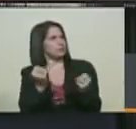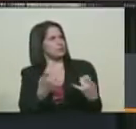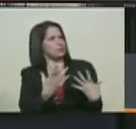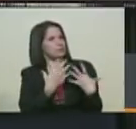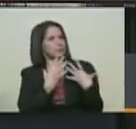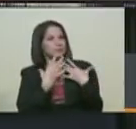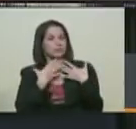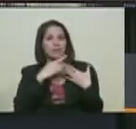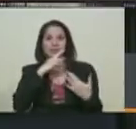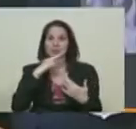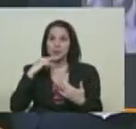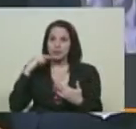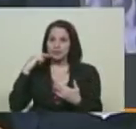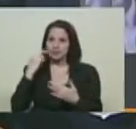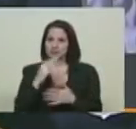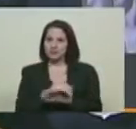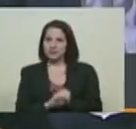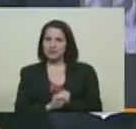Sabroso.